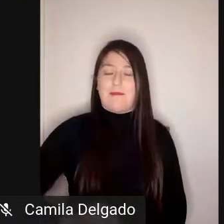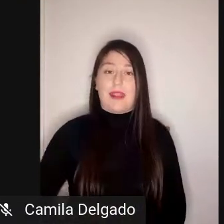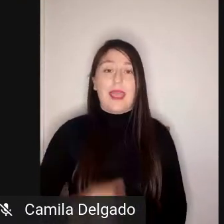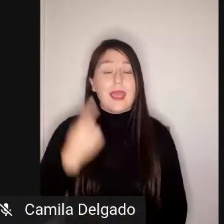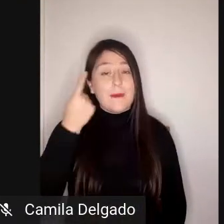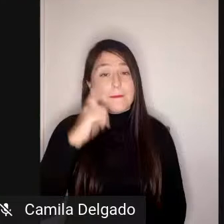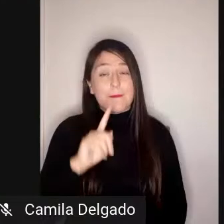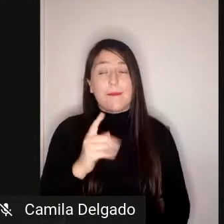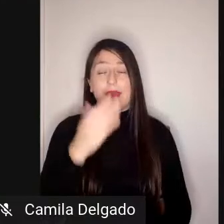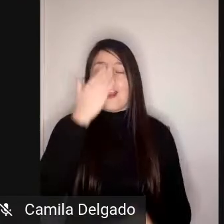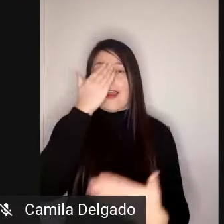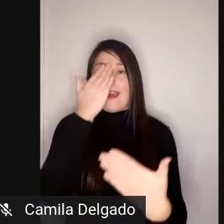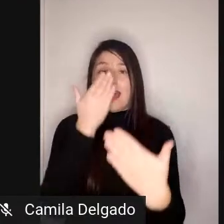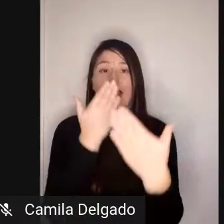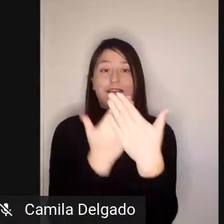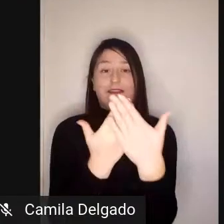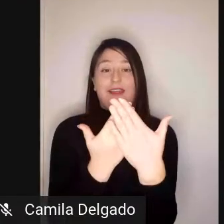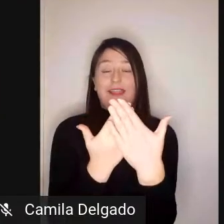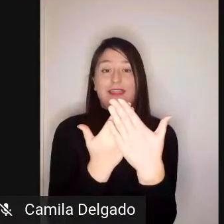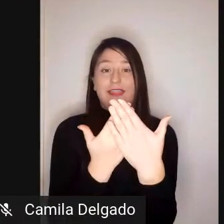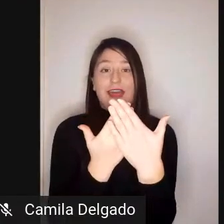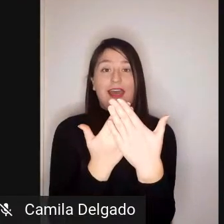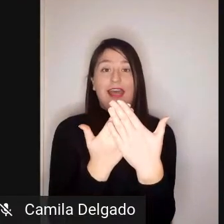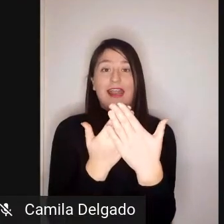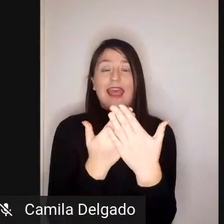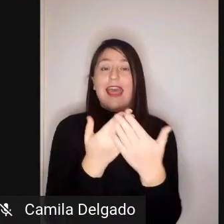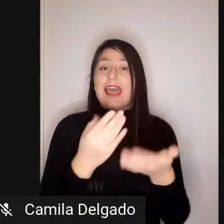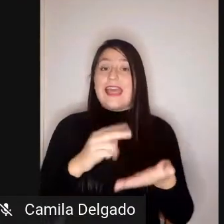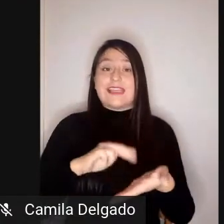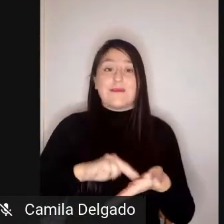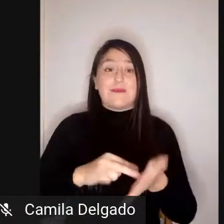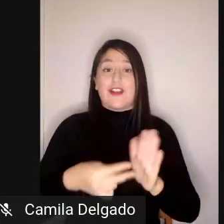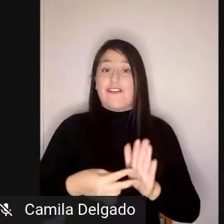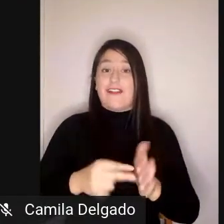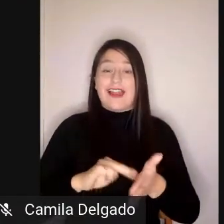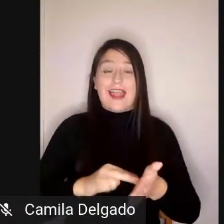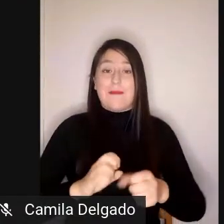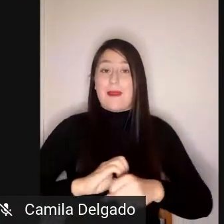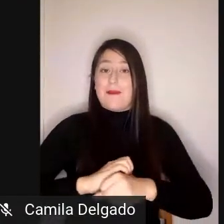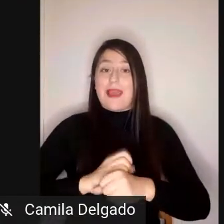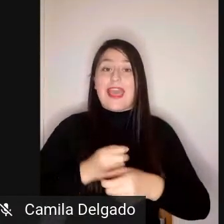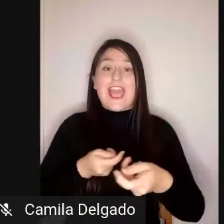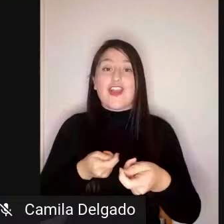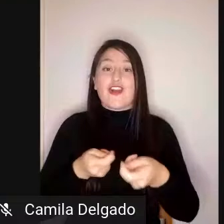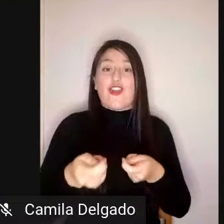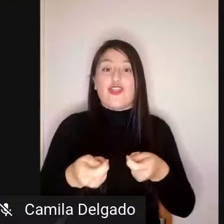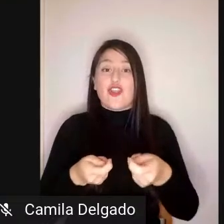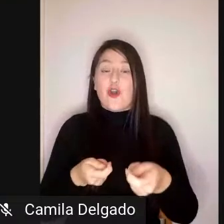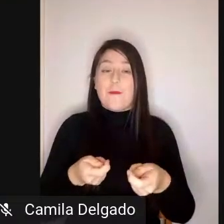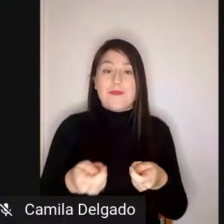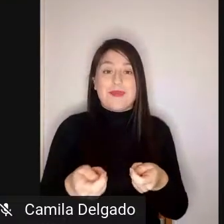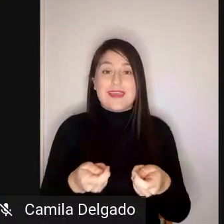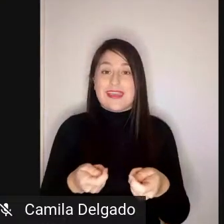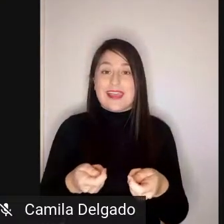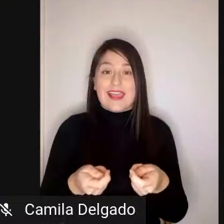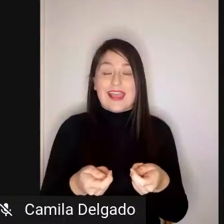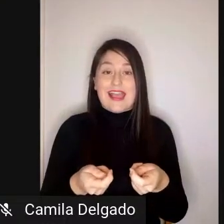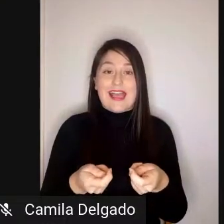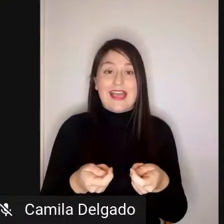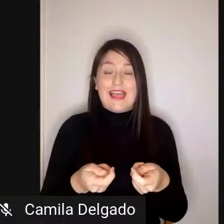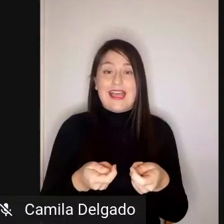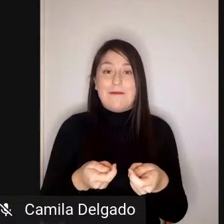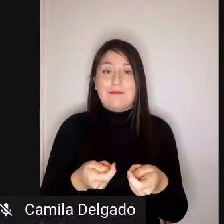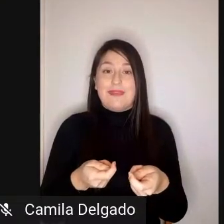consecuencias de esta pandemia económica, ¿no? No solamente del virus, esta pandemia económica generada por este gobierno